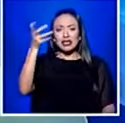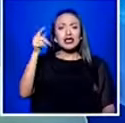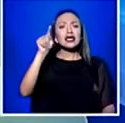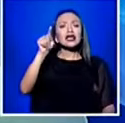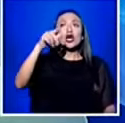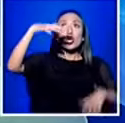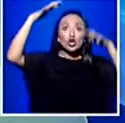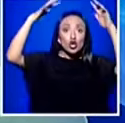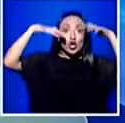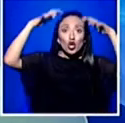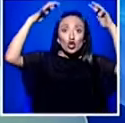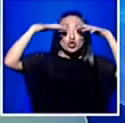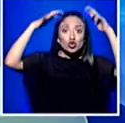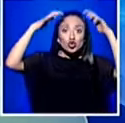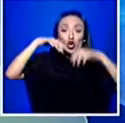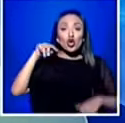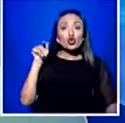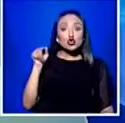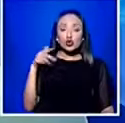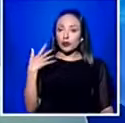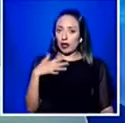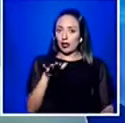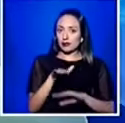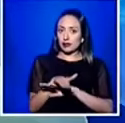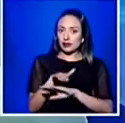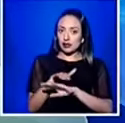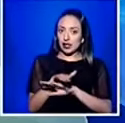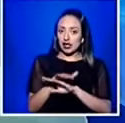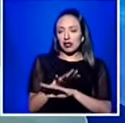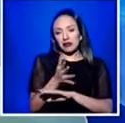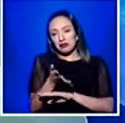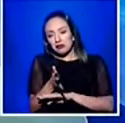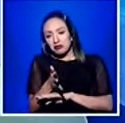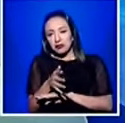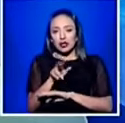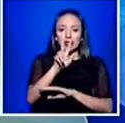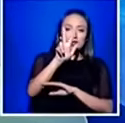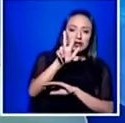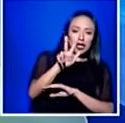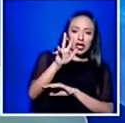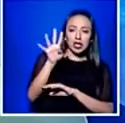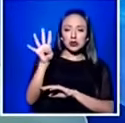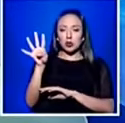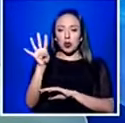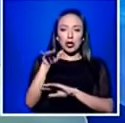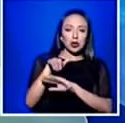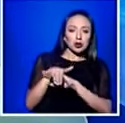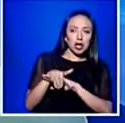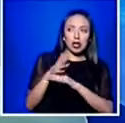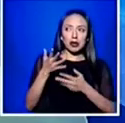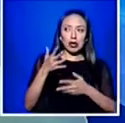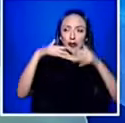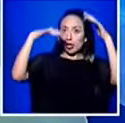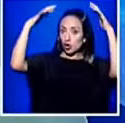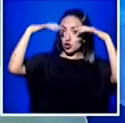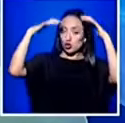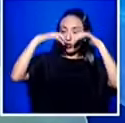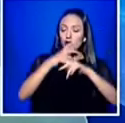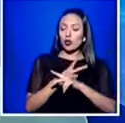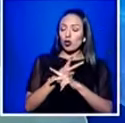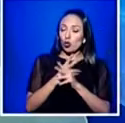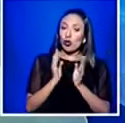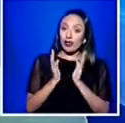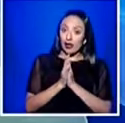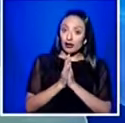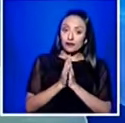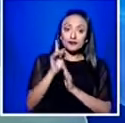lluvias en el transcurso de la tarde, arrancarían aproximadamente entre las 3 y 4 de la tarde, así que por favor, a tener mucho cuidado. Nos